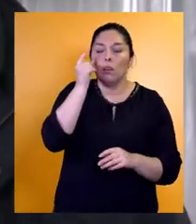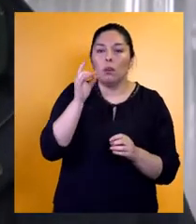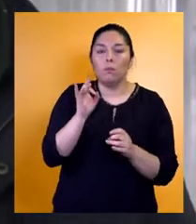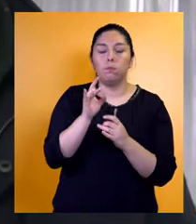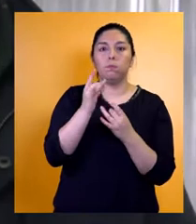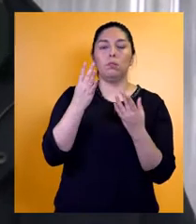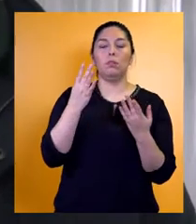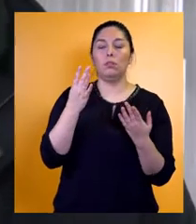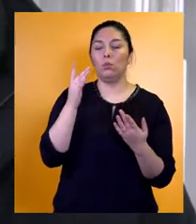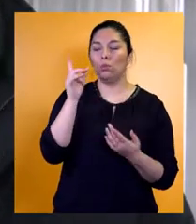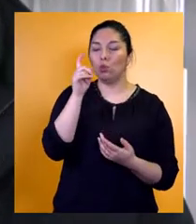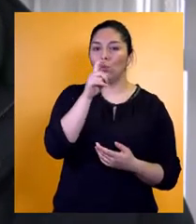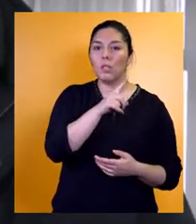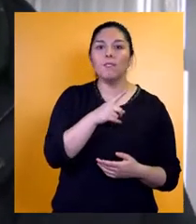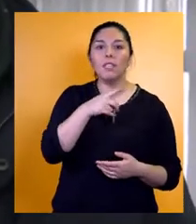en su totalidad.